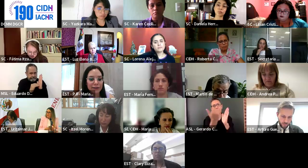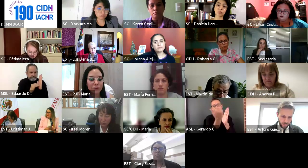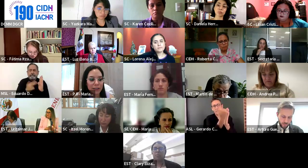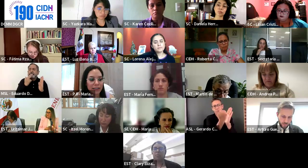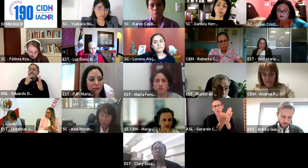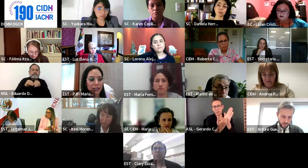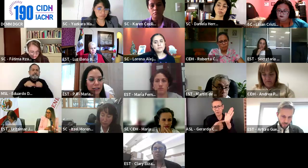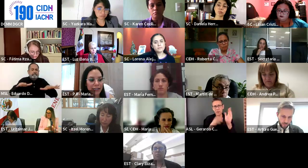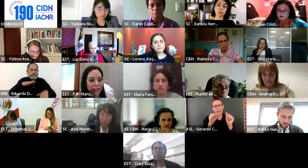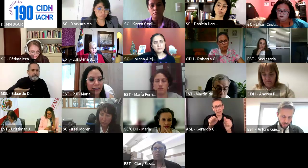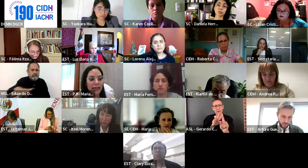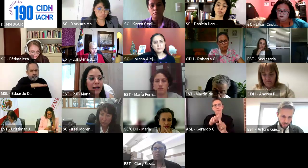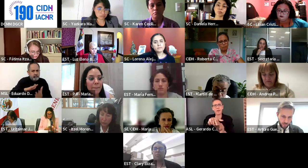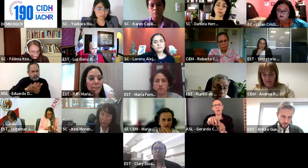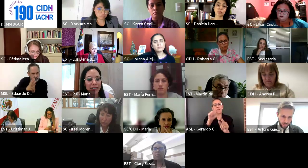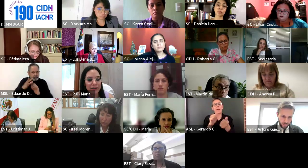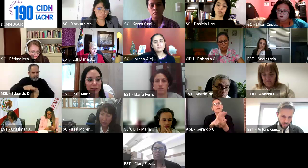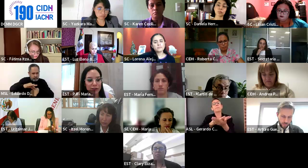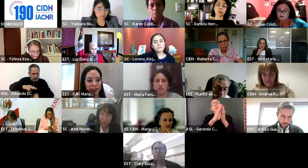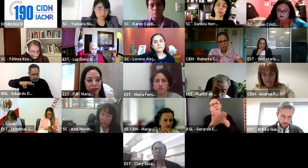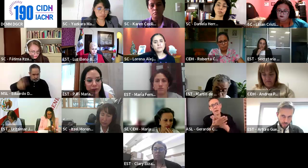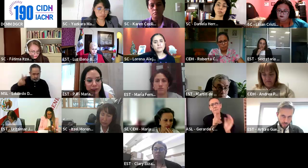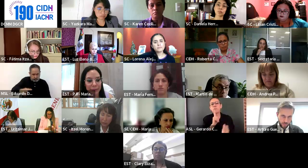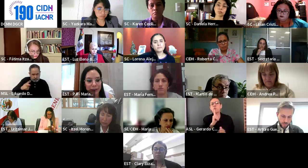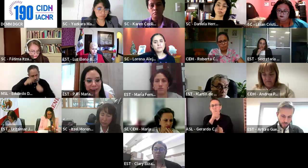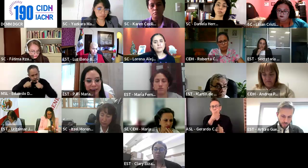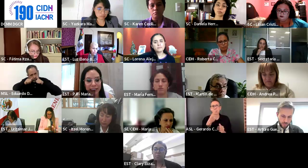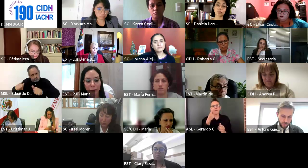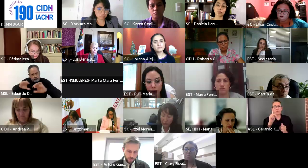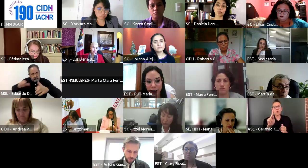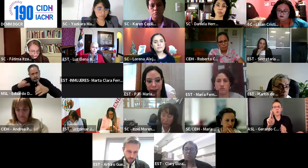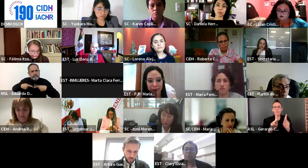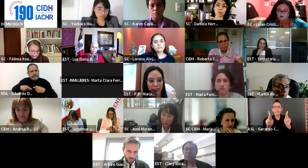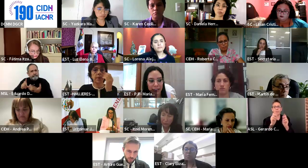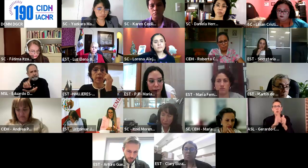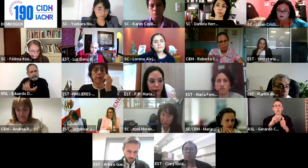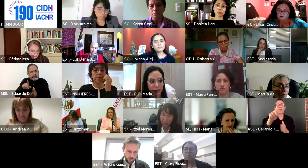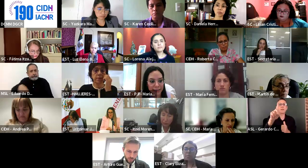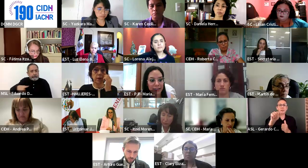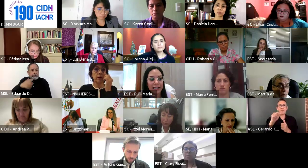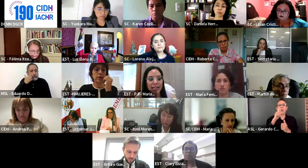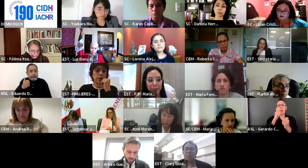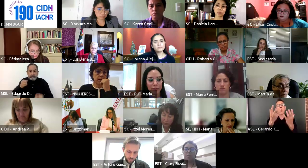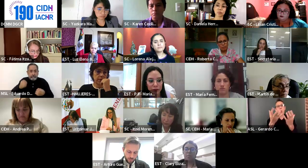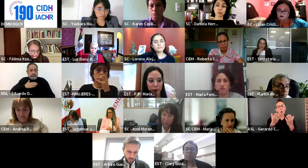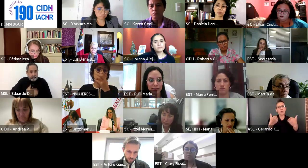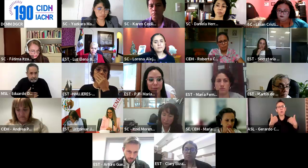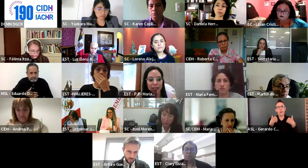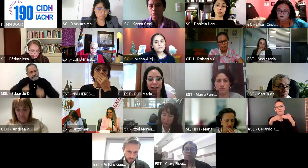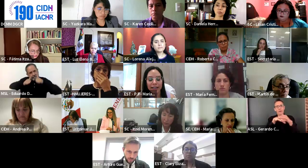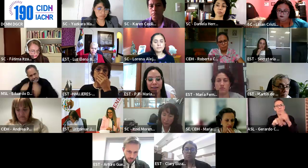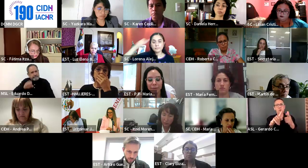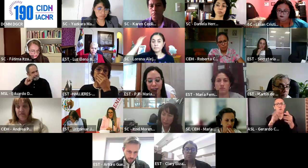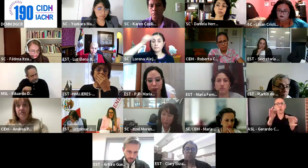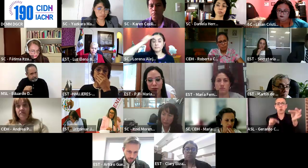se transformen en una realidad para las personas con discapacidad que buscan acceder a la justicia y, por supuesto,